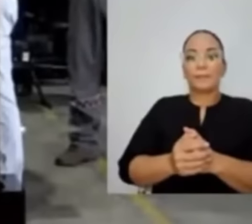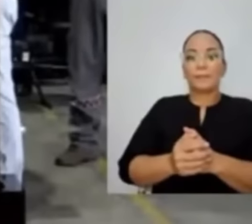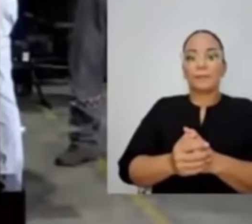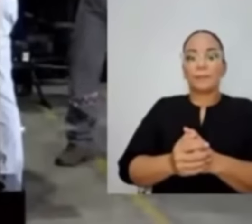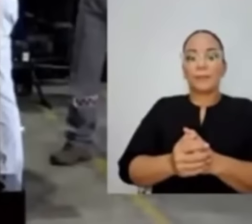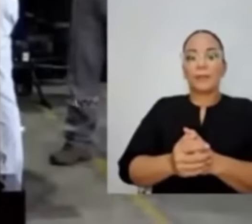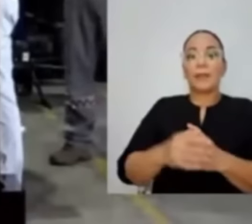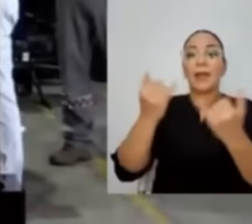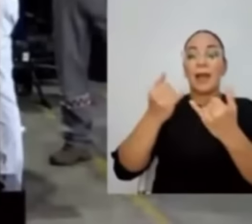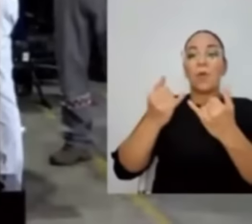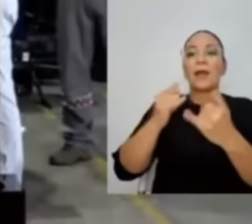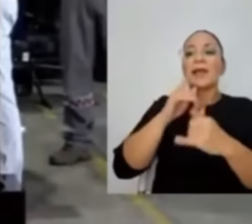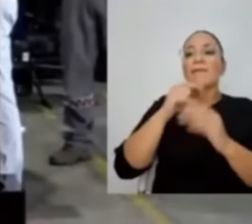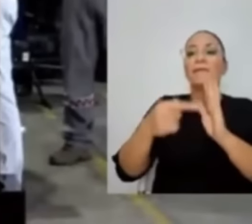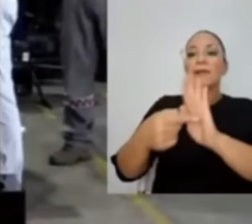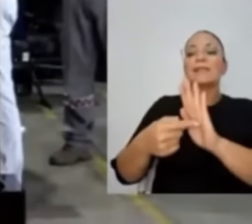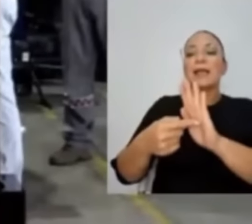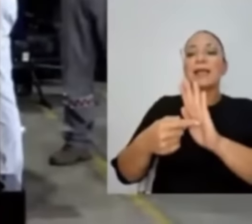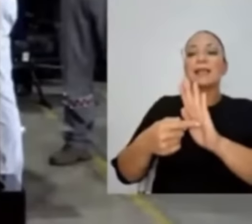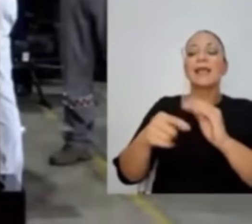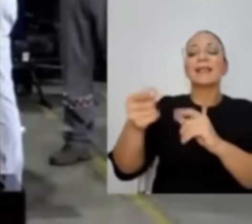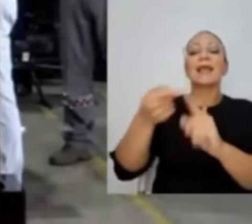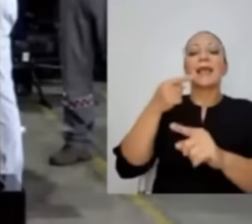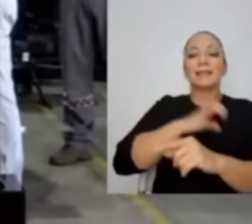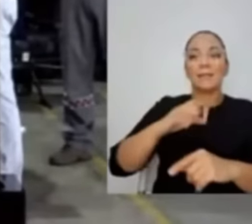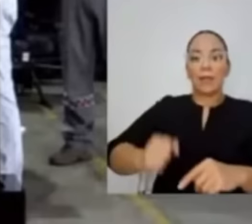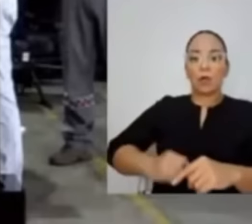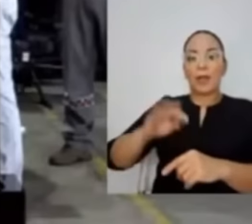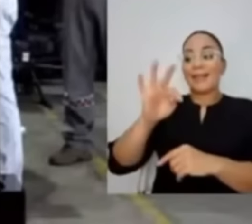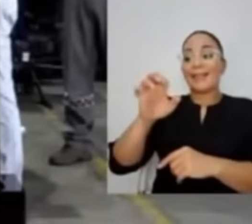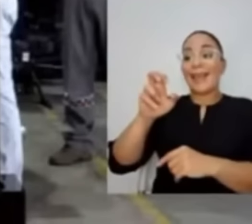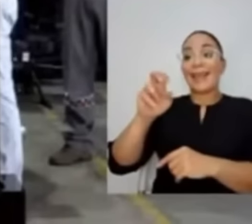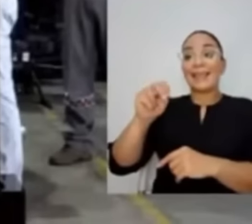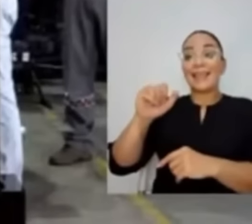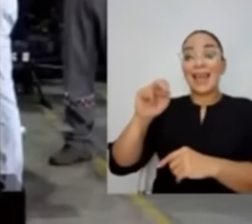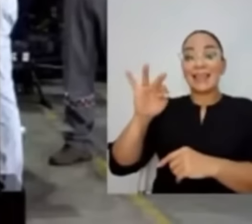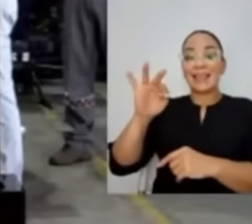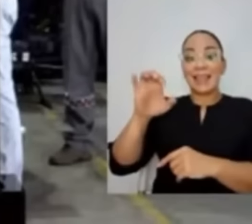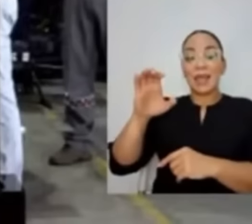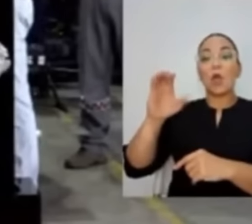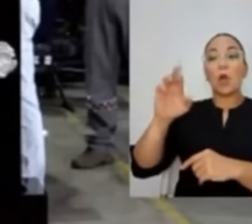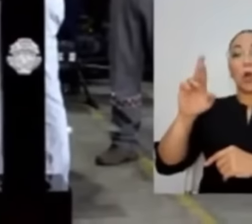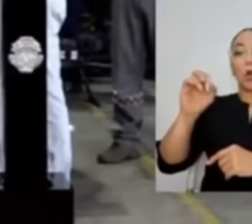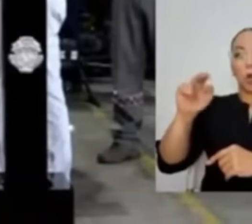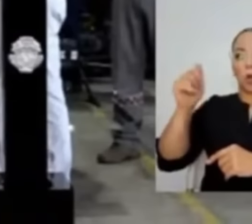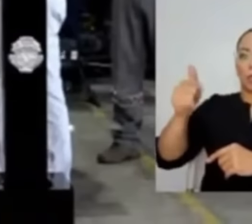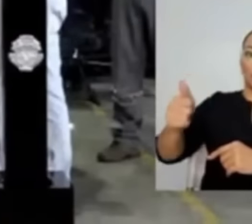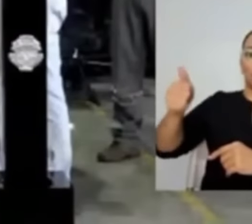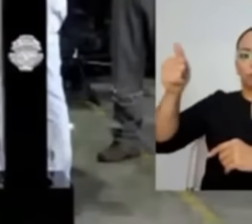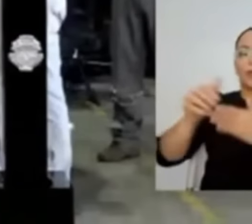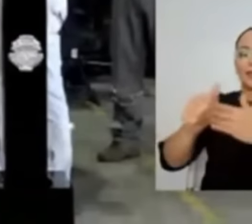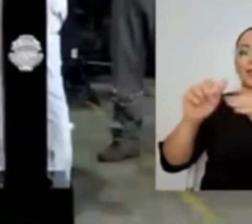a llamar al teniente coronel. Oigan eso, teniente coronel que dirige ese